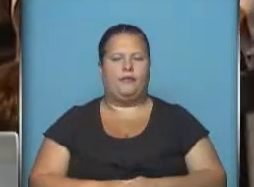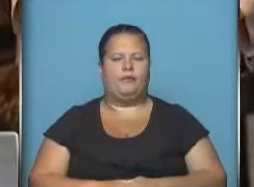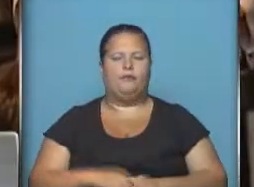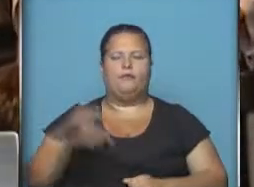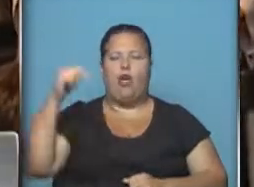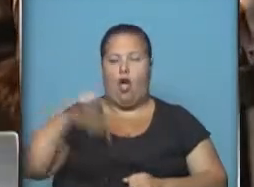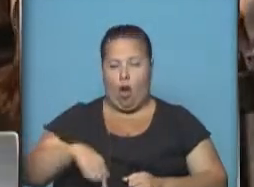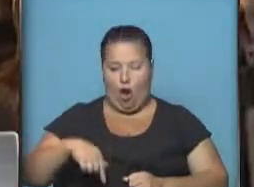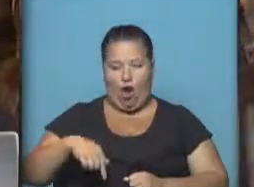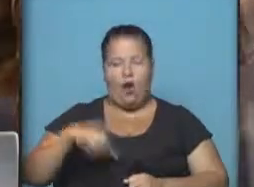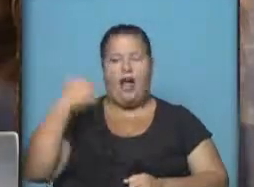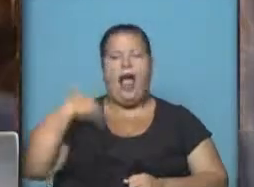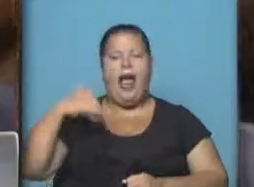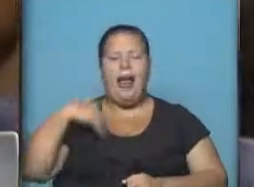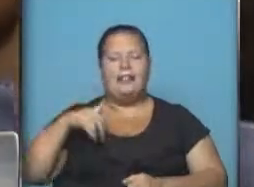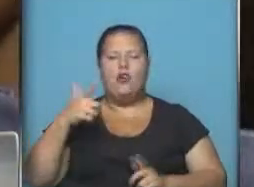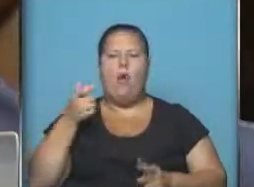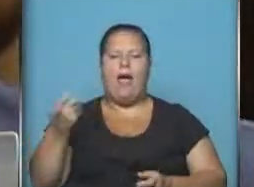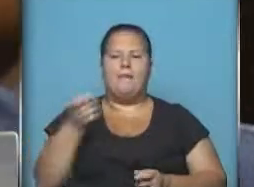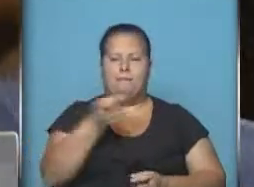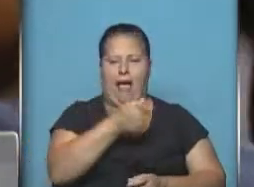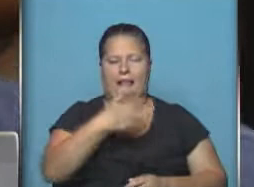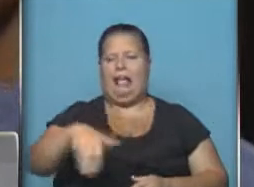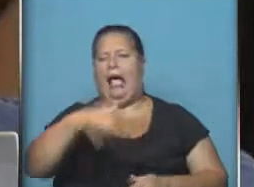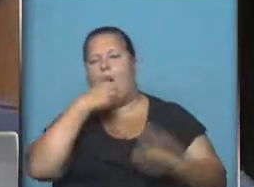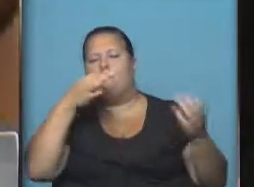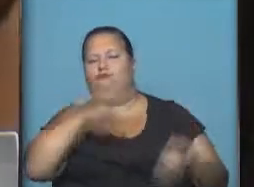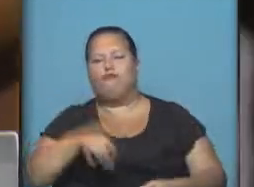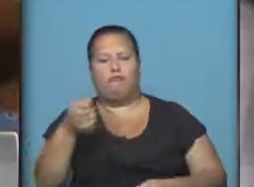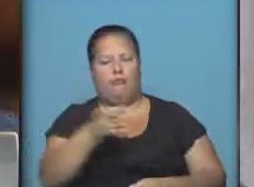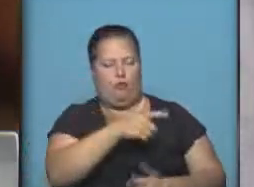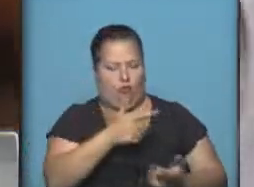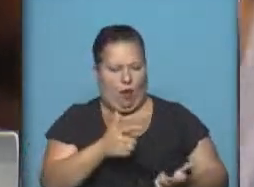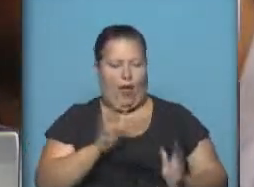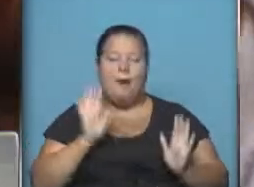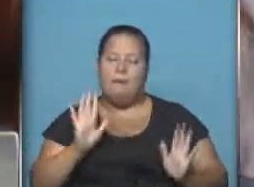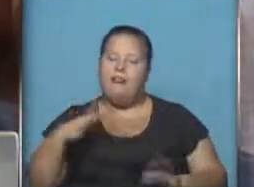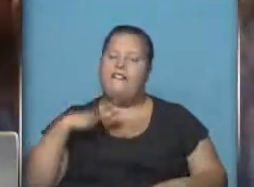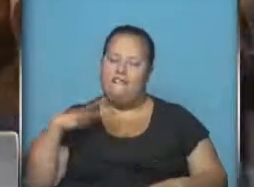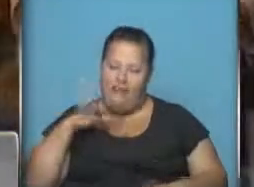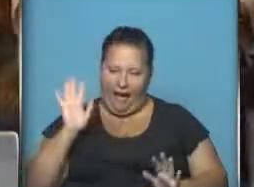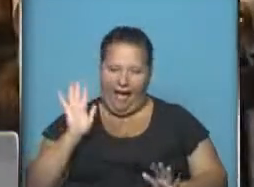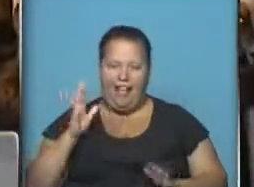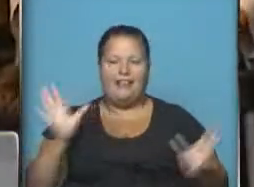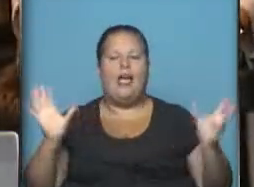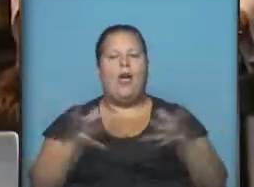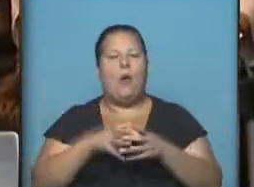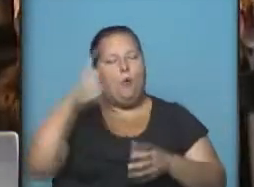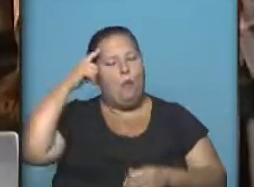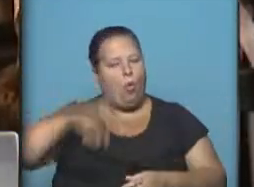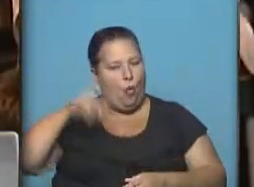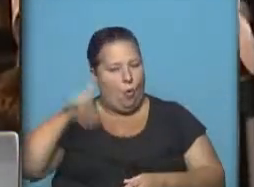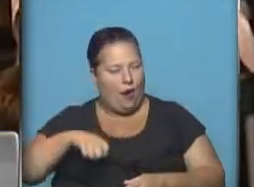Hoy tenemos un país sin genocidas por las calles, pero todavía falta que la corporación